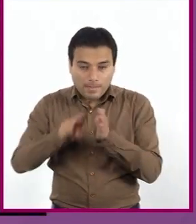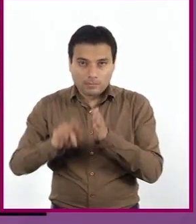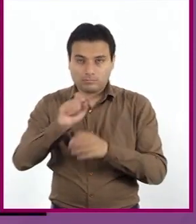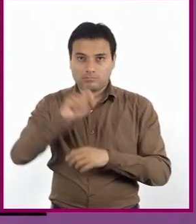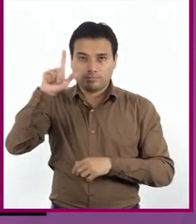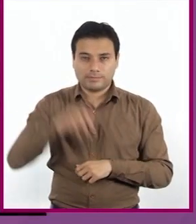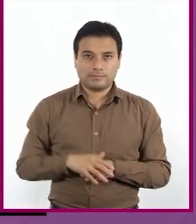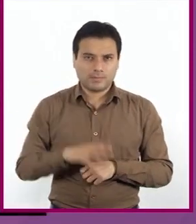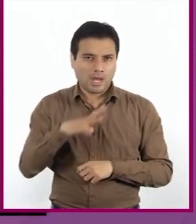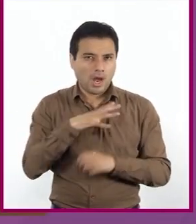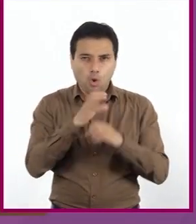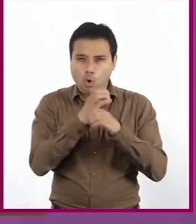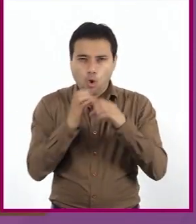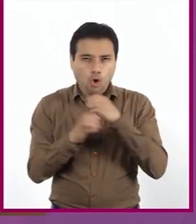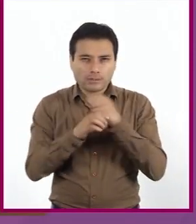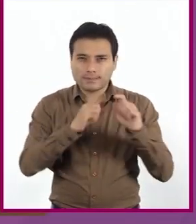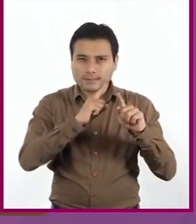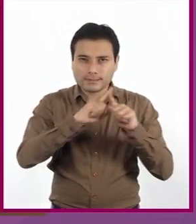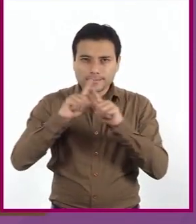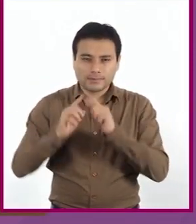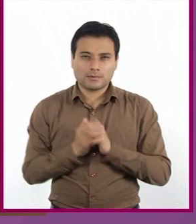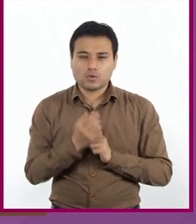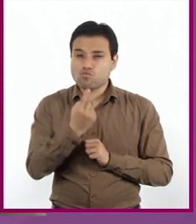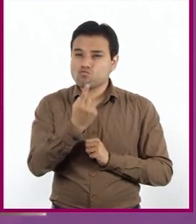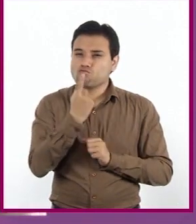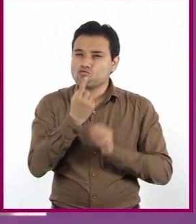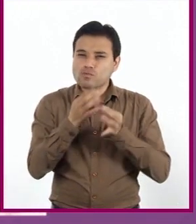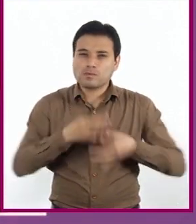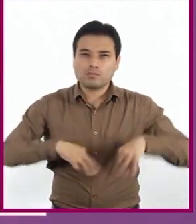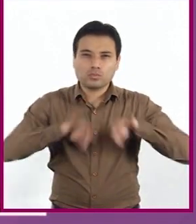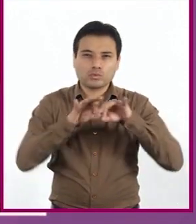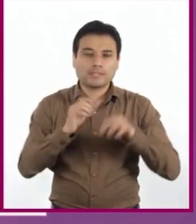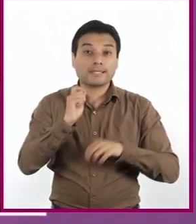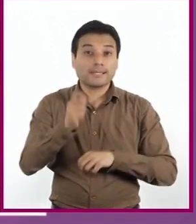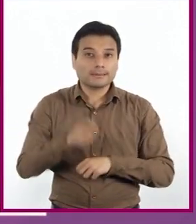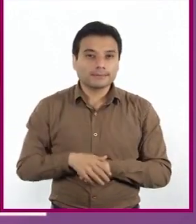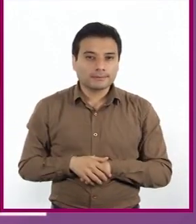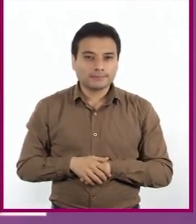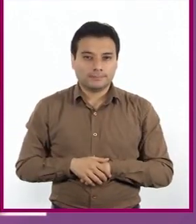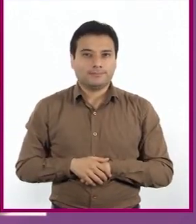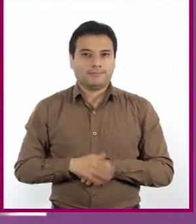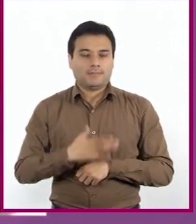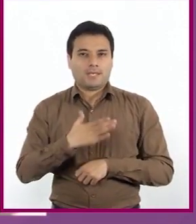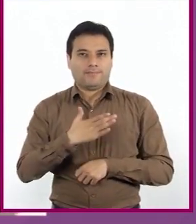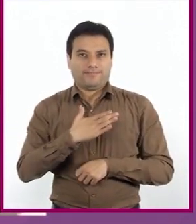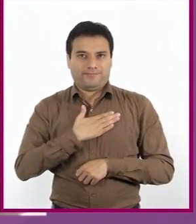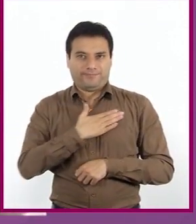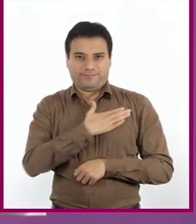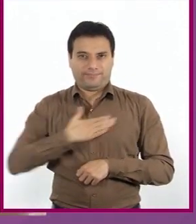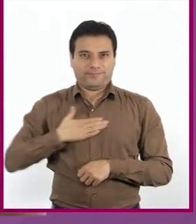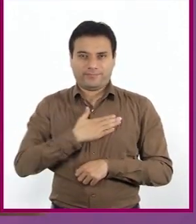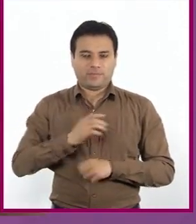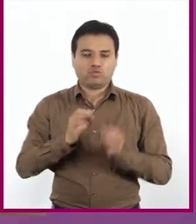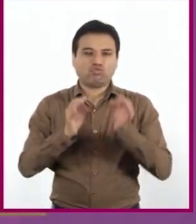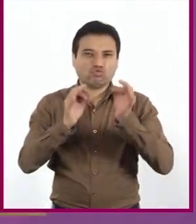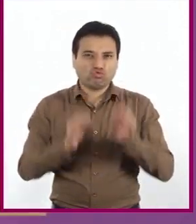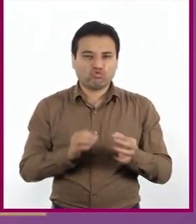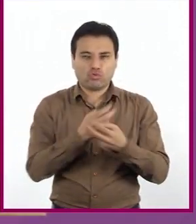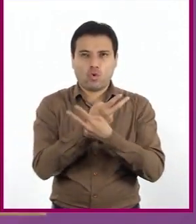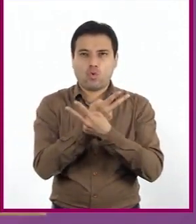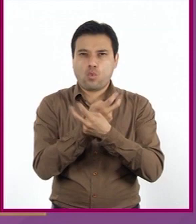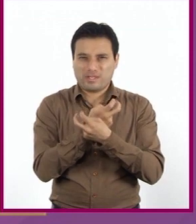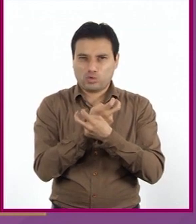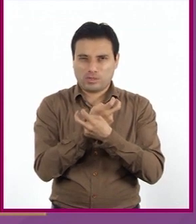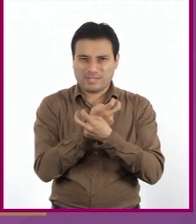por diversos objetos rituales, siendo el más significativo un centro o corazón de un pectoral, hecho de hueso de tortuga, que presenta un